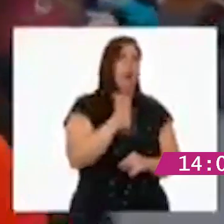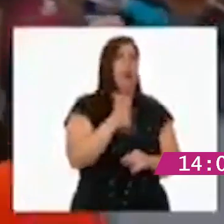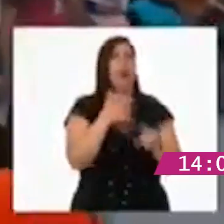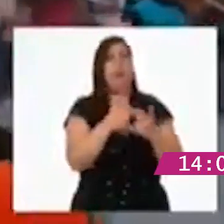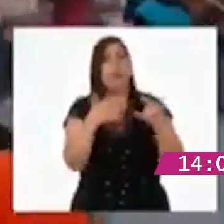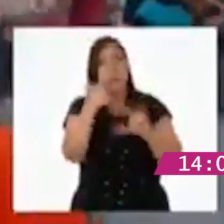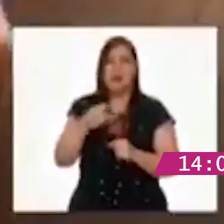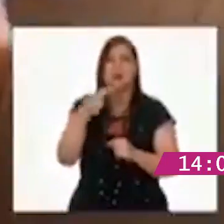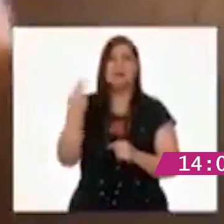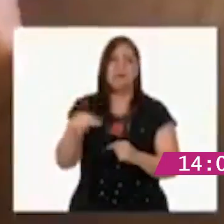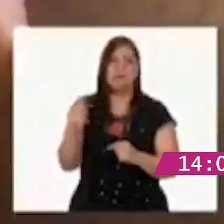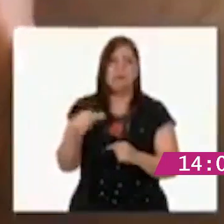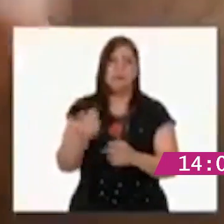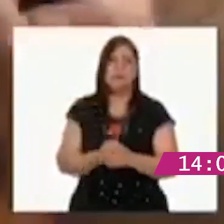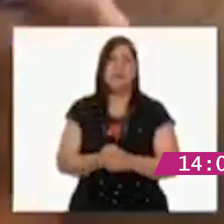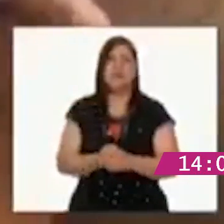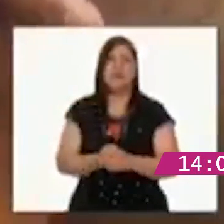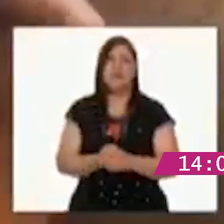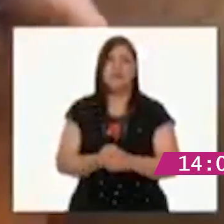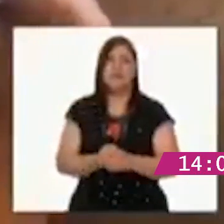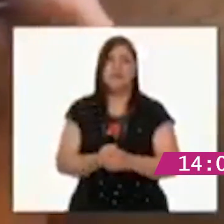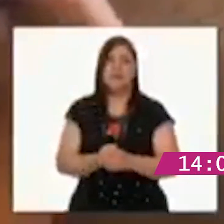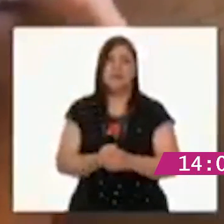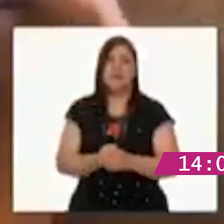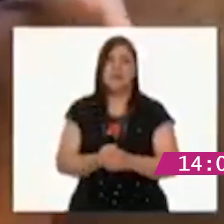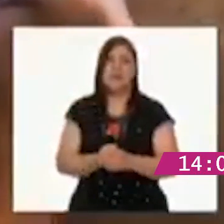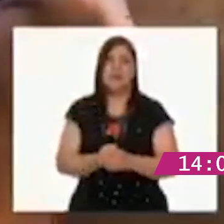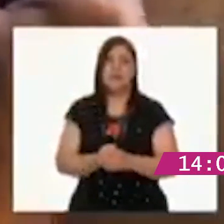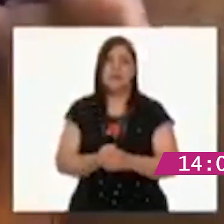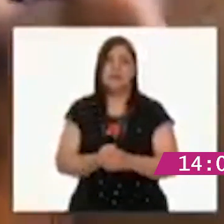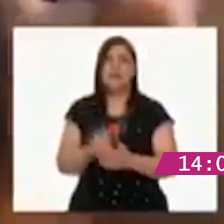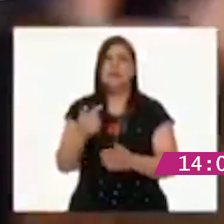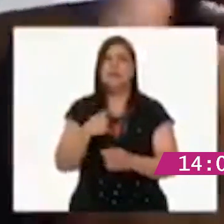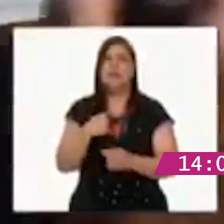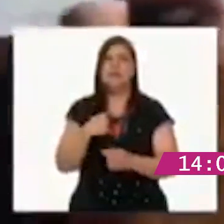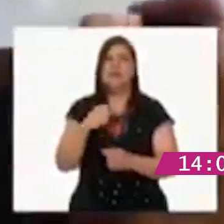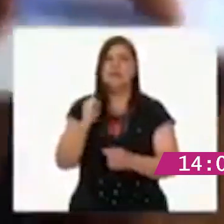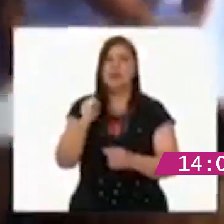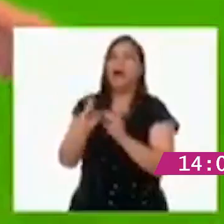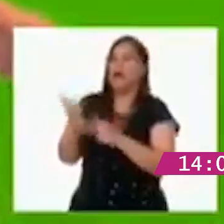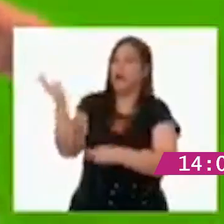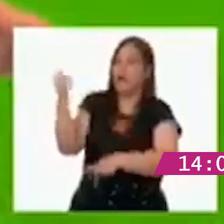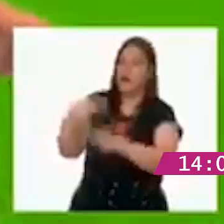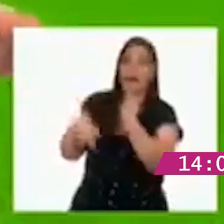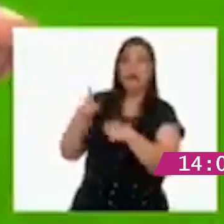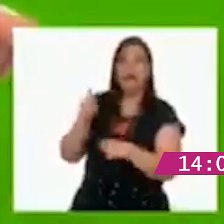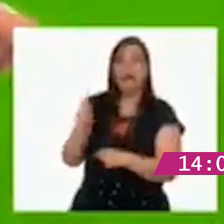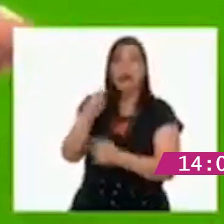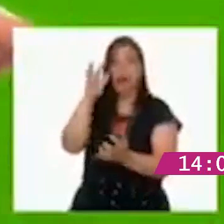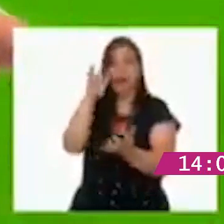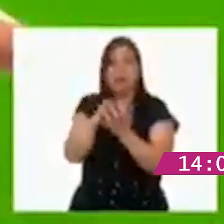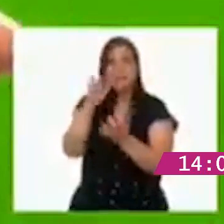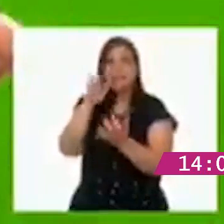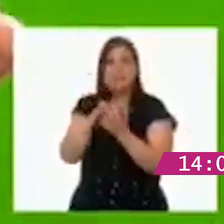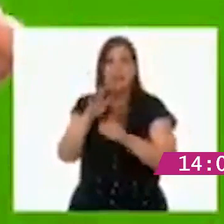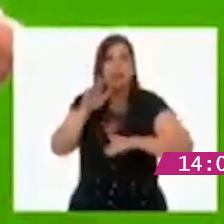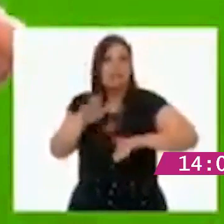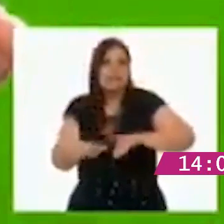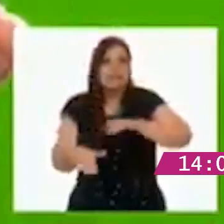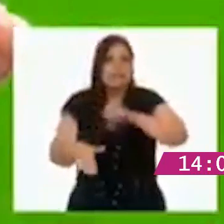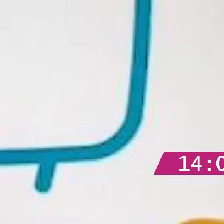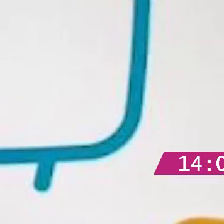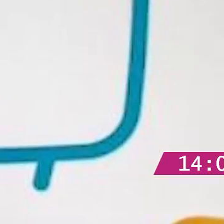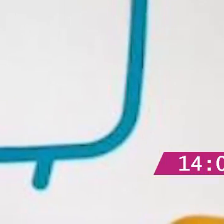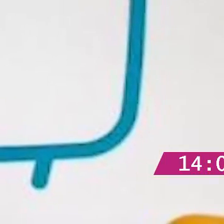puedan sobrellevar sus estudios durante la contingencia sanitaria. Lucy Gutiérrez, madre de dos estudiantes de primaria en Chiapas, señaló que el